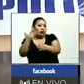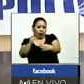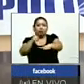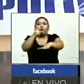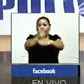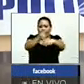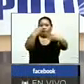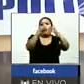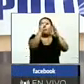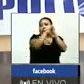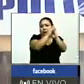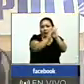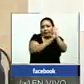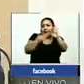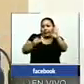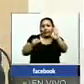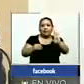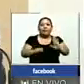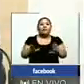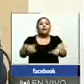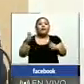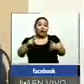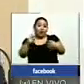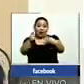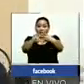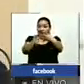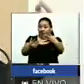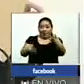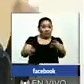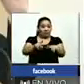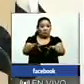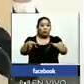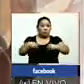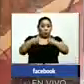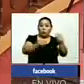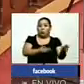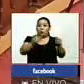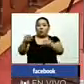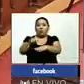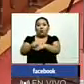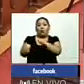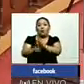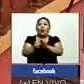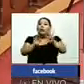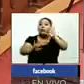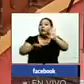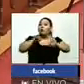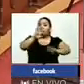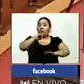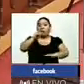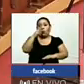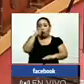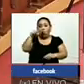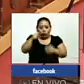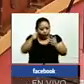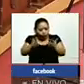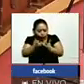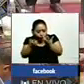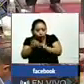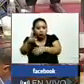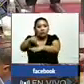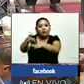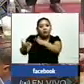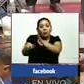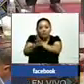sus parámetros para poder ascender. Los vetos fueron enviados a la Asamblea Legislativa el 19 de julio y ahora serán estudiados por los